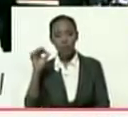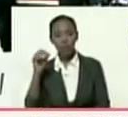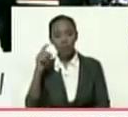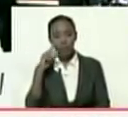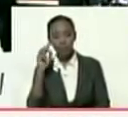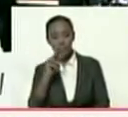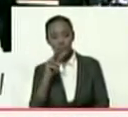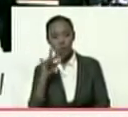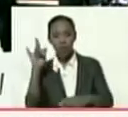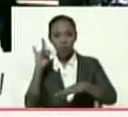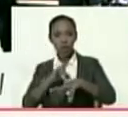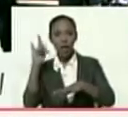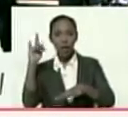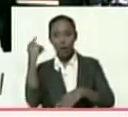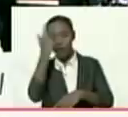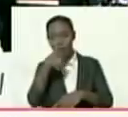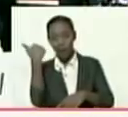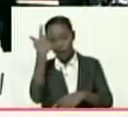Tocado, cara a cara.